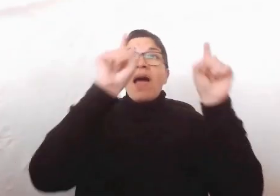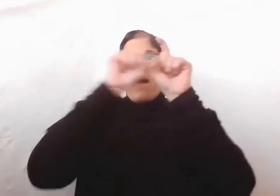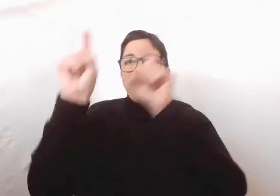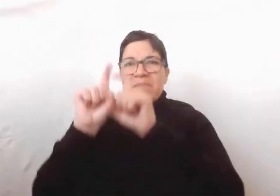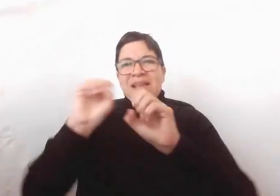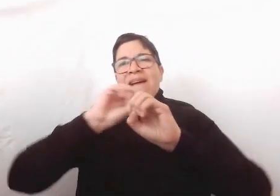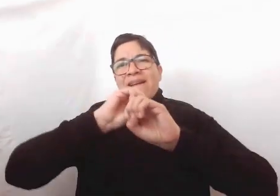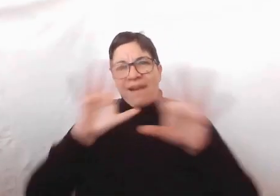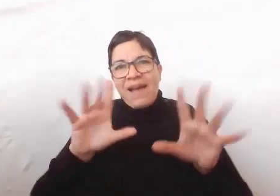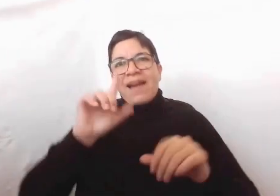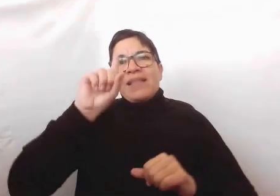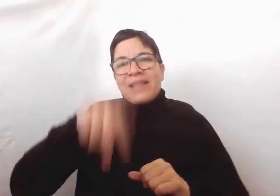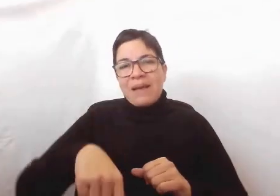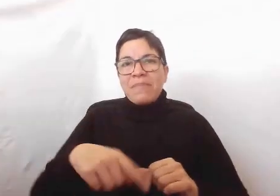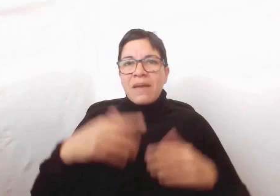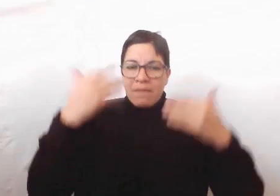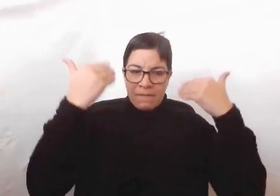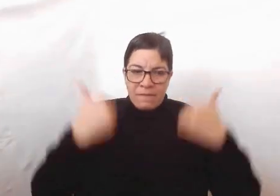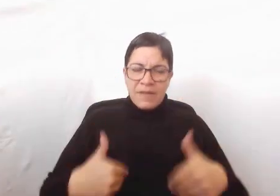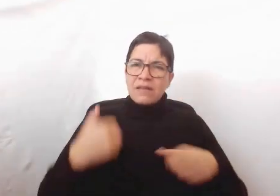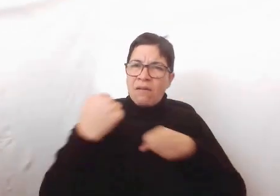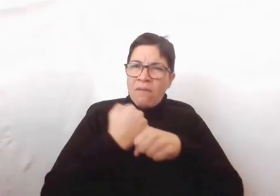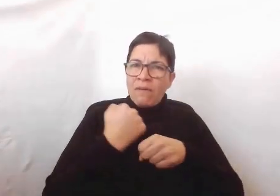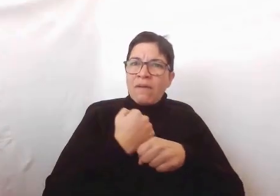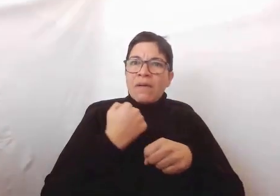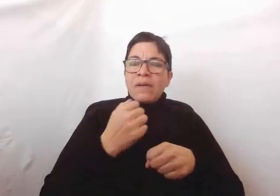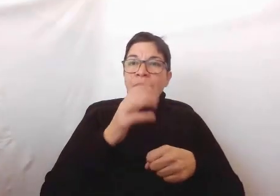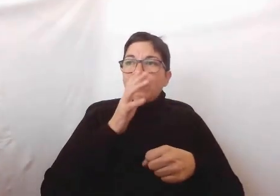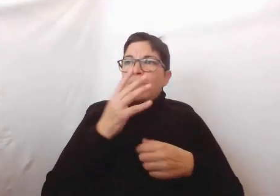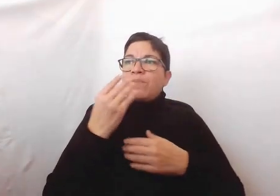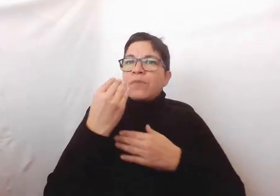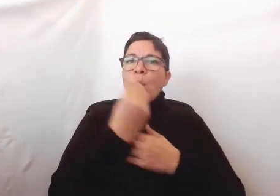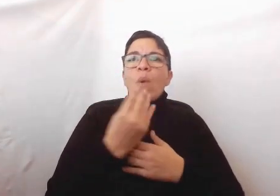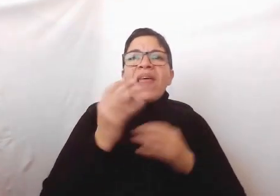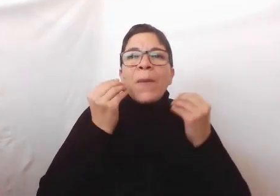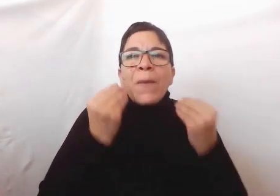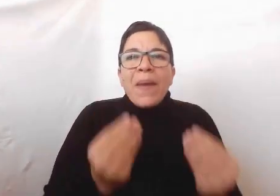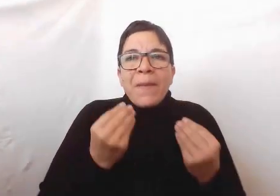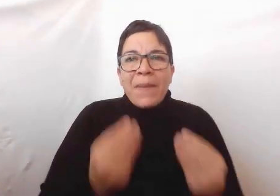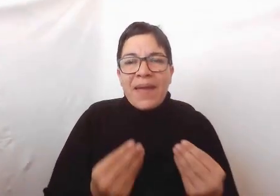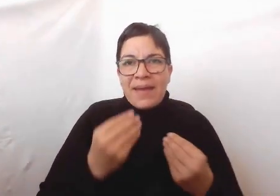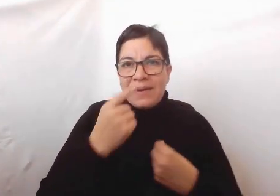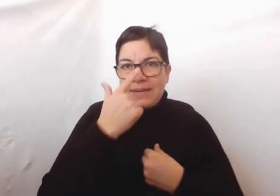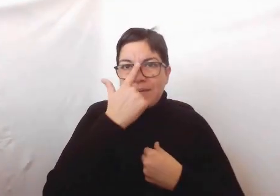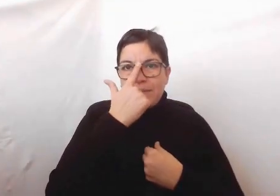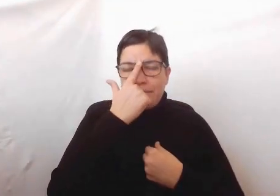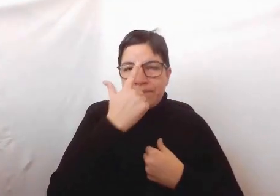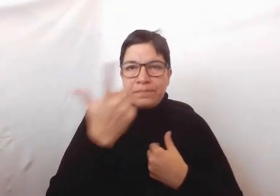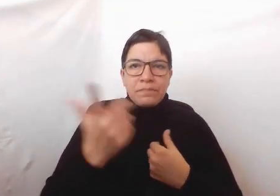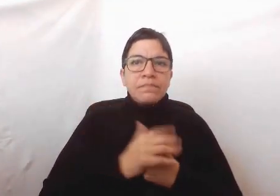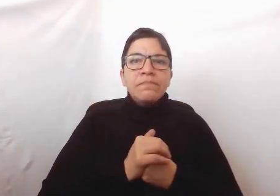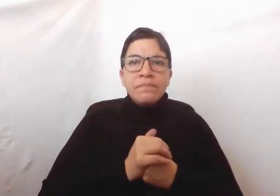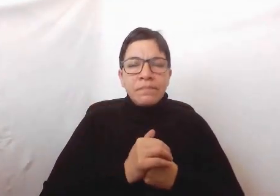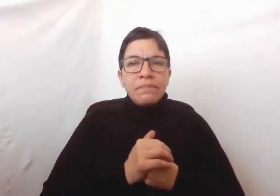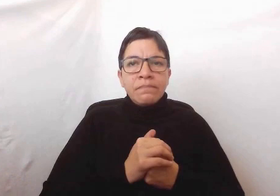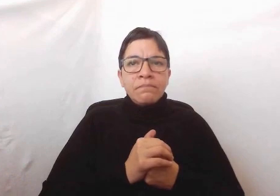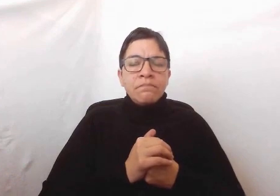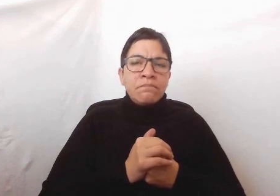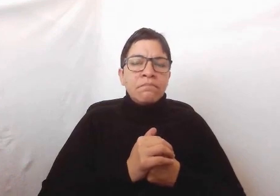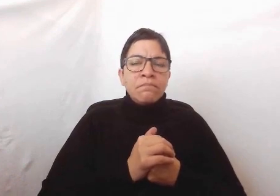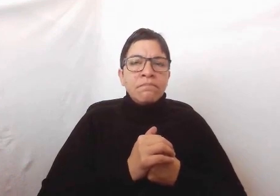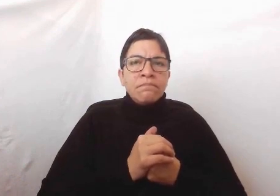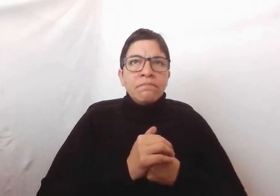trabajado mucho esa parte física, hemos trabajado mucho en cuidar esa parte física de nuestros